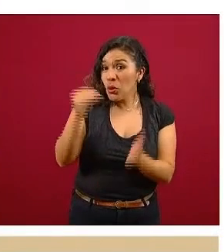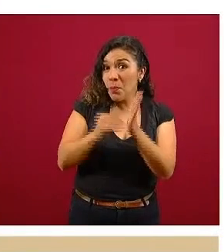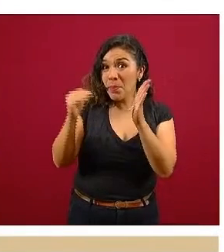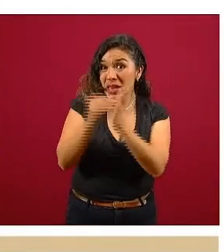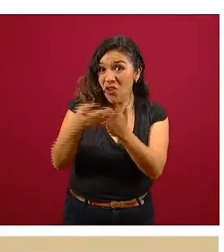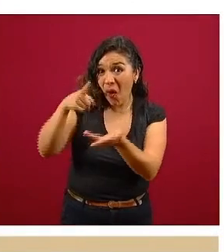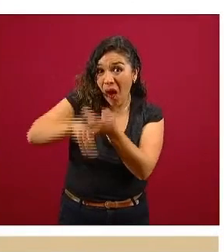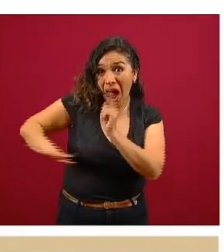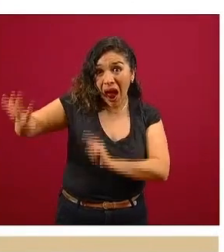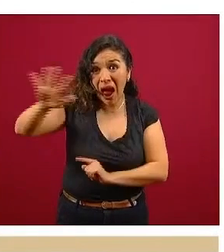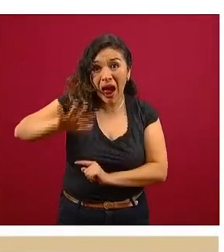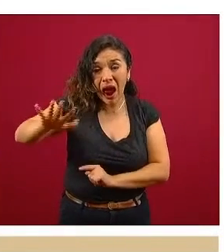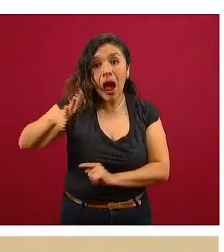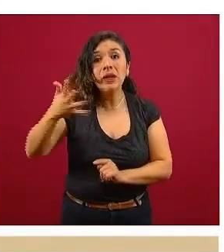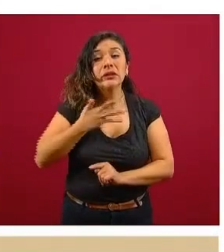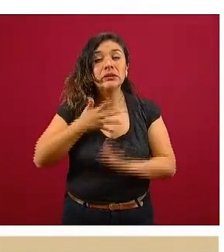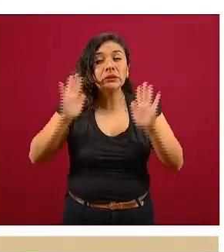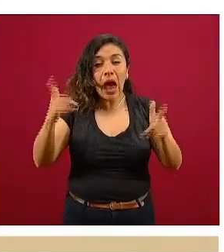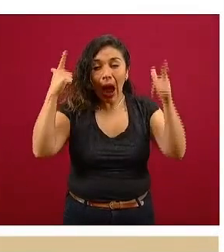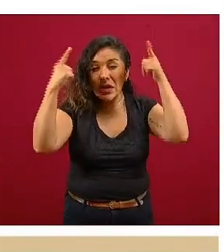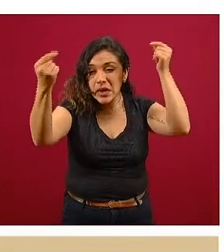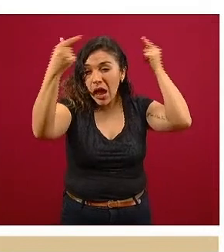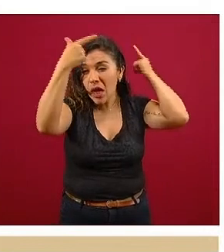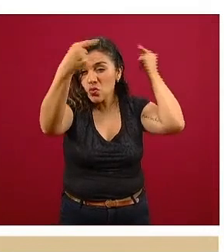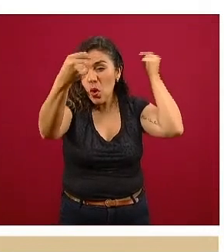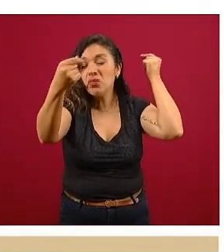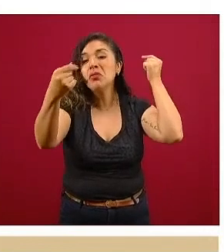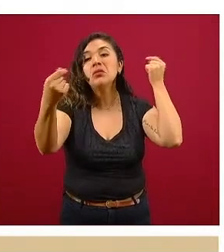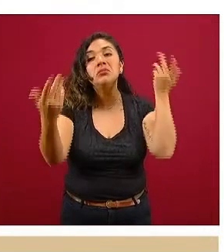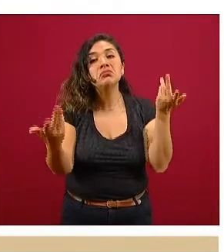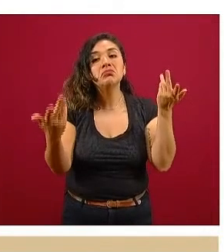millones de usuarios se han graduado